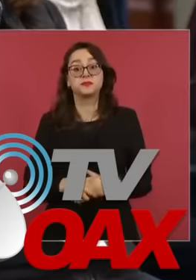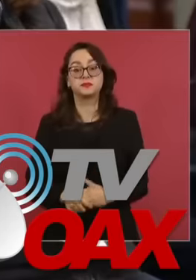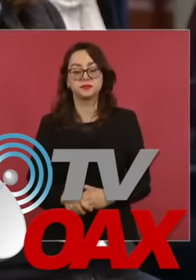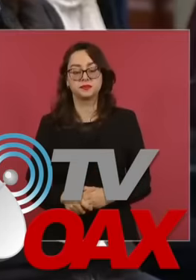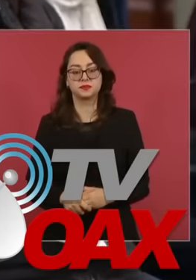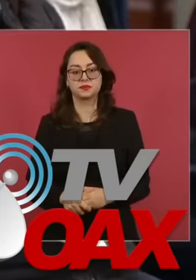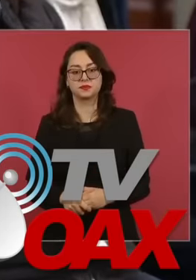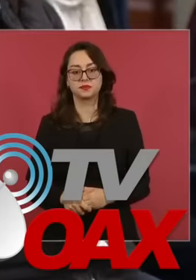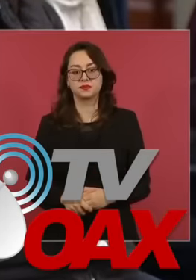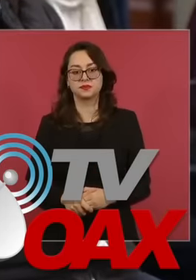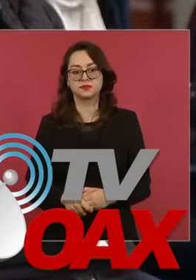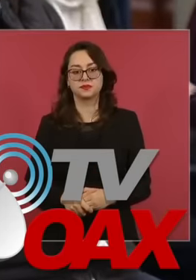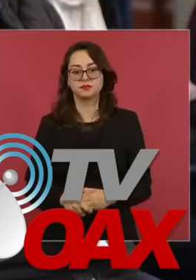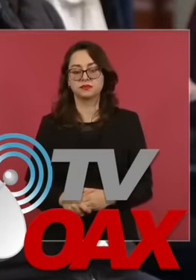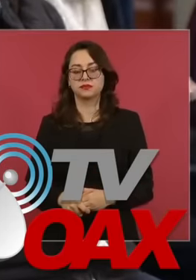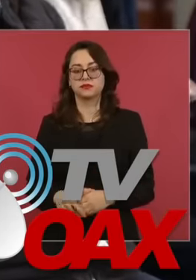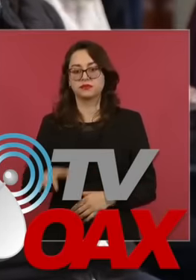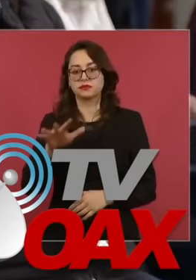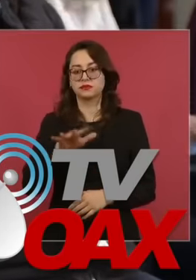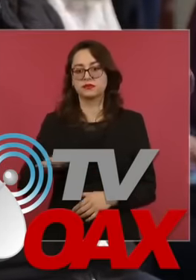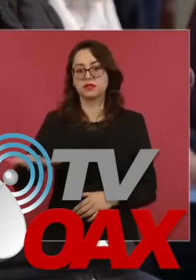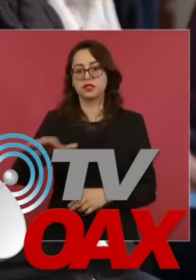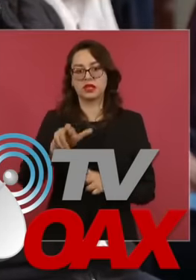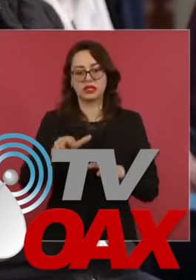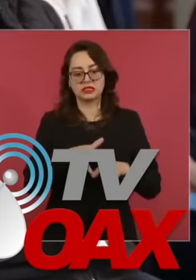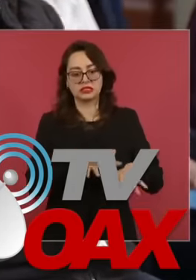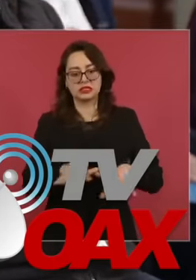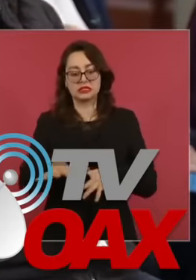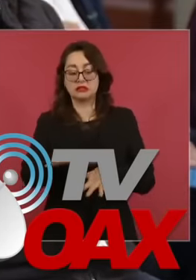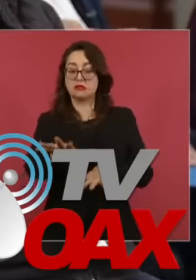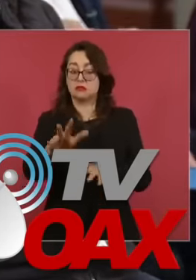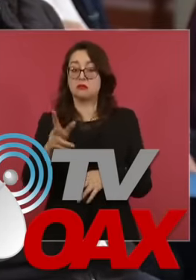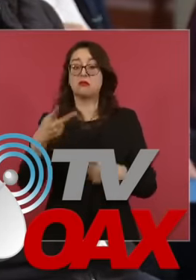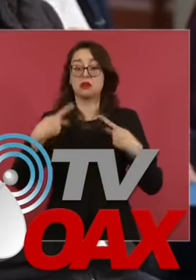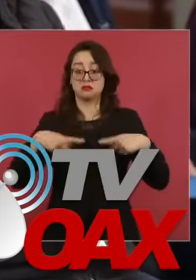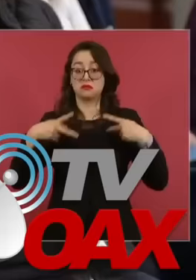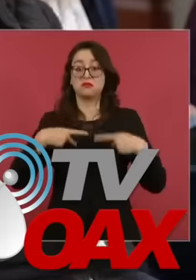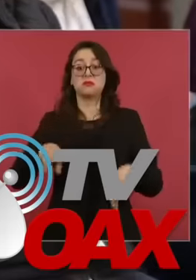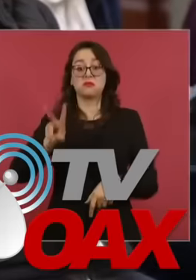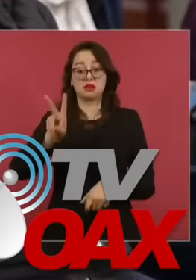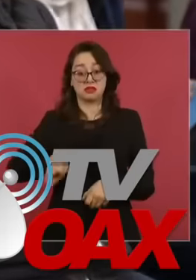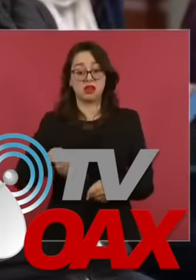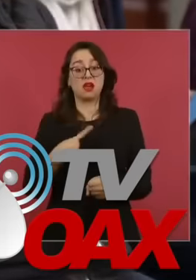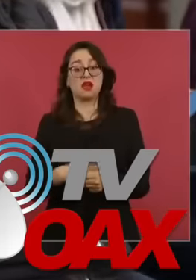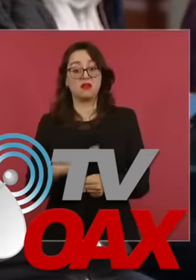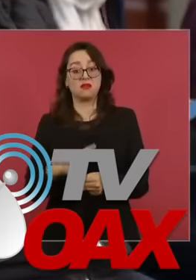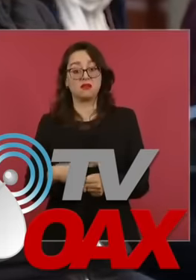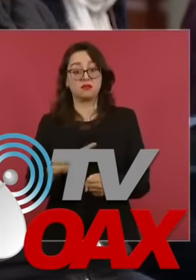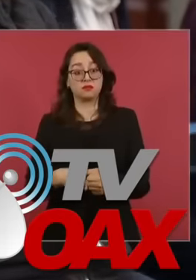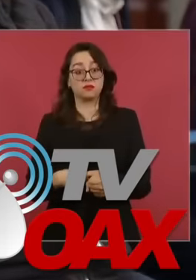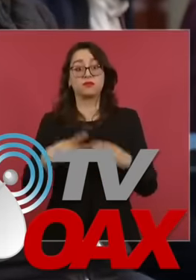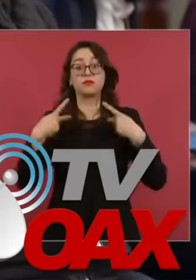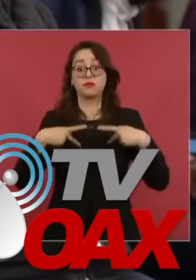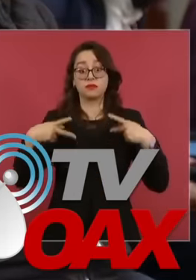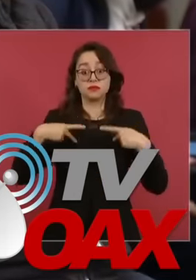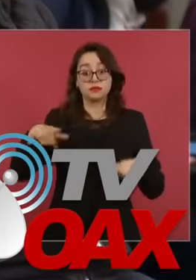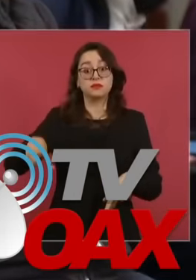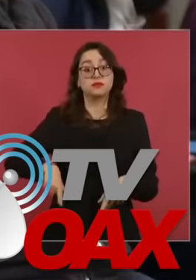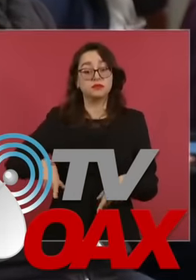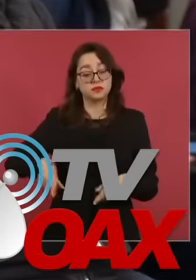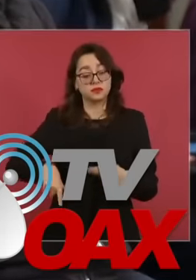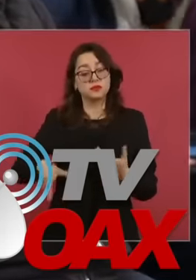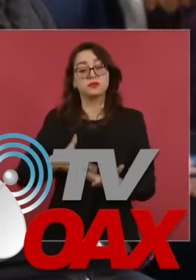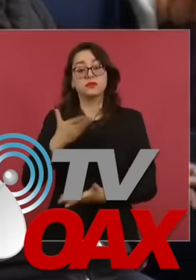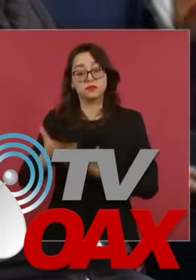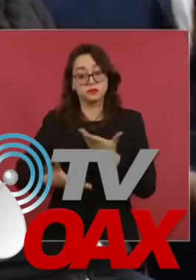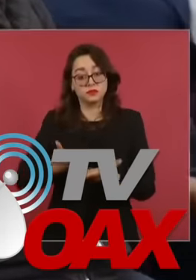de lo que verdaderamente está sucediendo en el río Sonora. La gente está enferma. Funcionarios de la 4T han ido, secretarios de